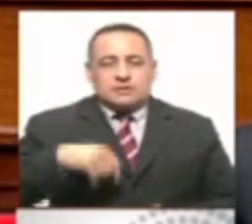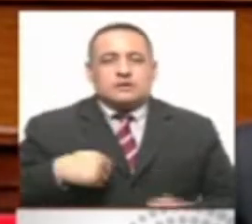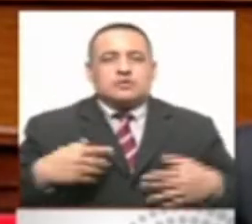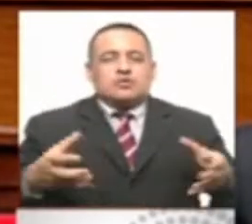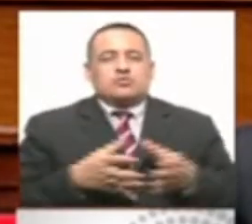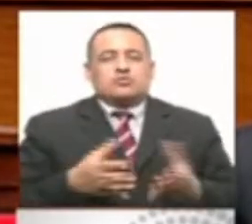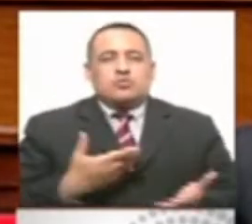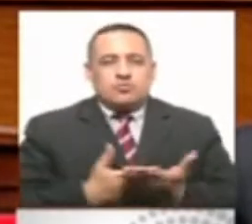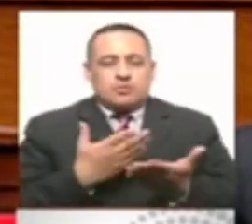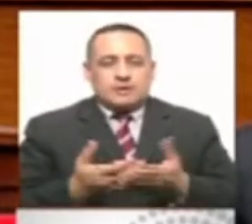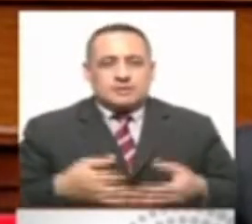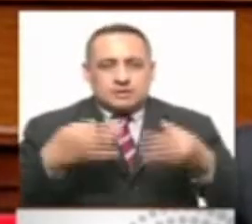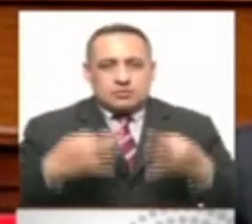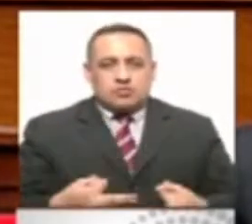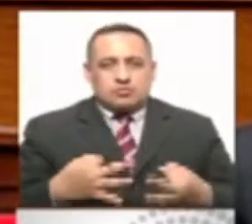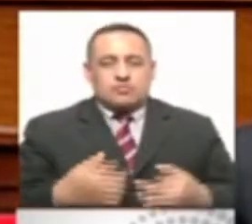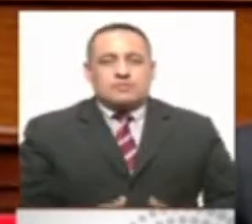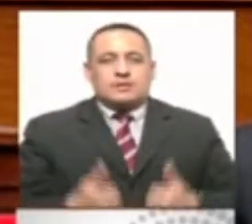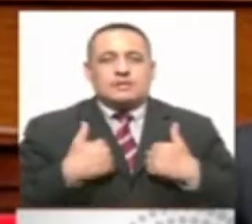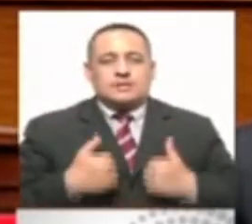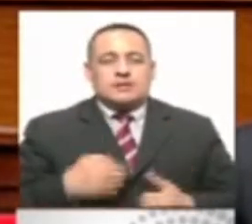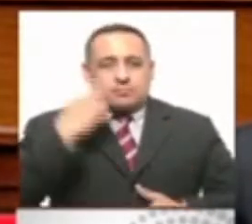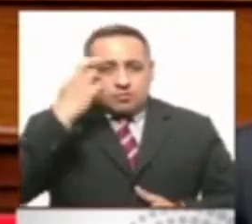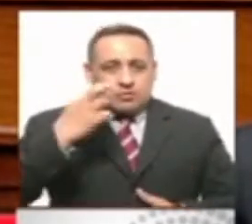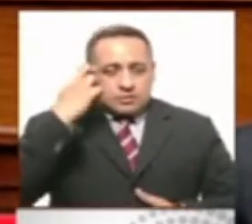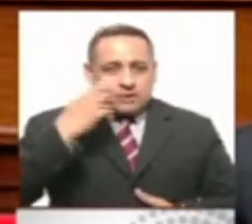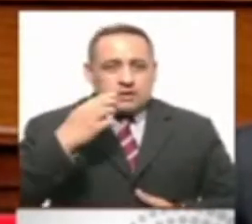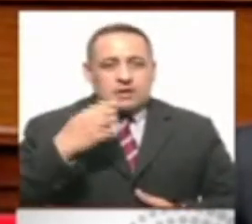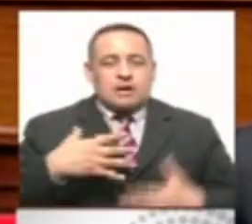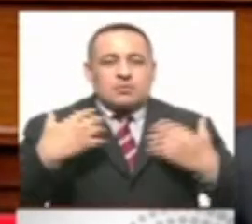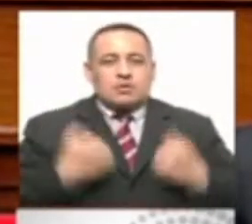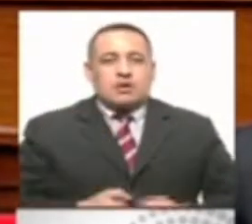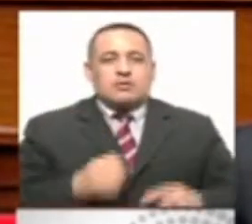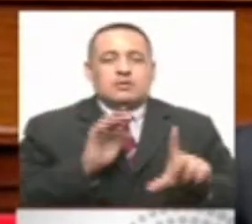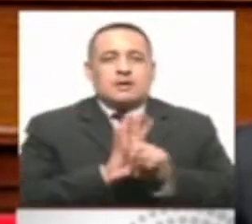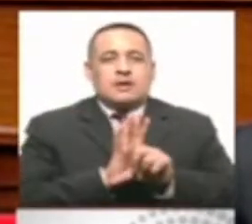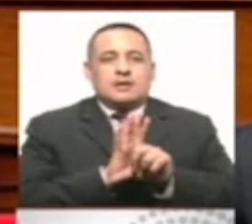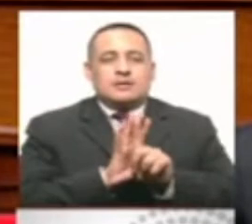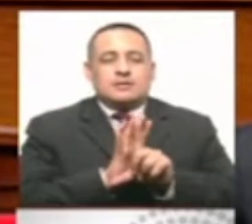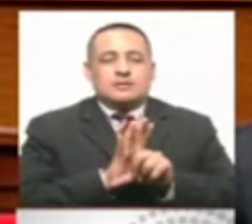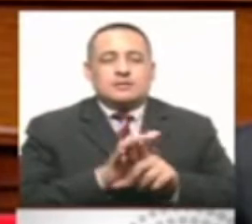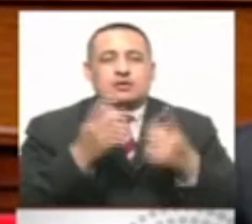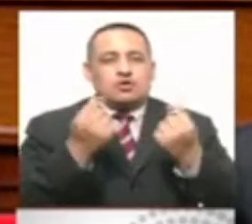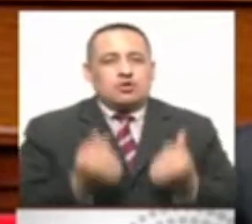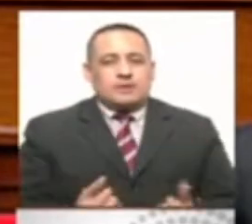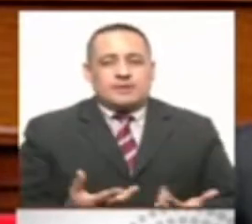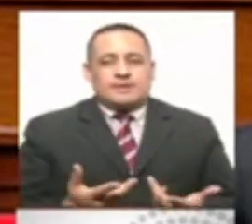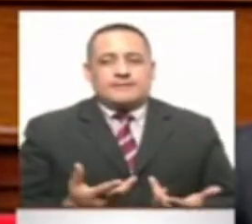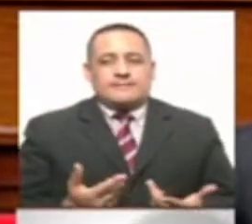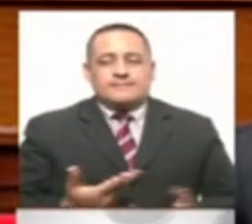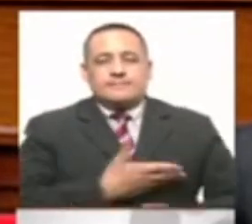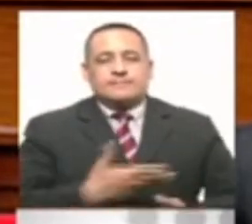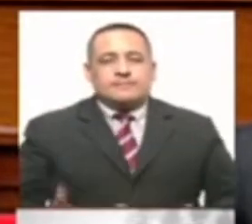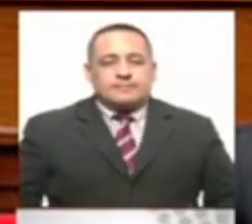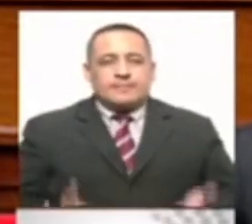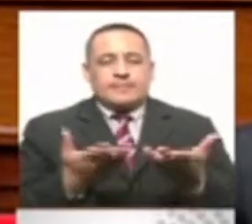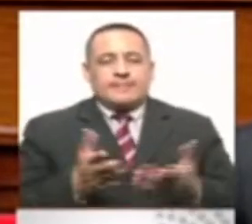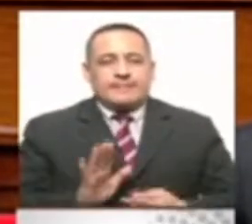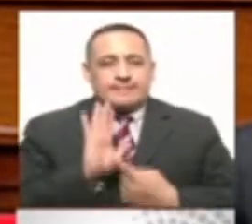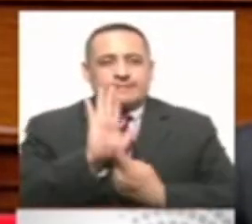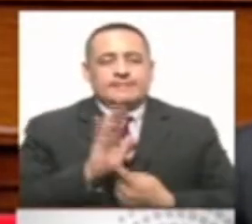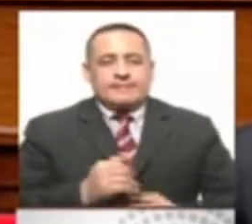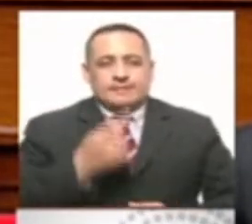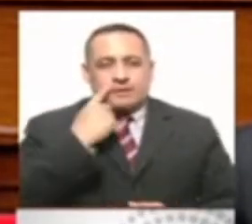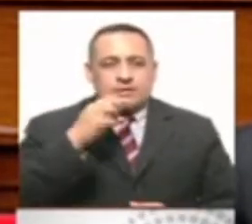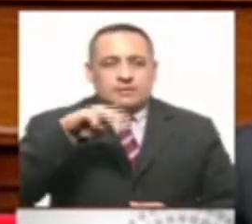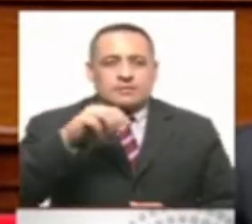mensajes contundentes de estabilidad política, jurídica y económica. Señora Presidente, ¿representa el señor